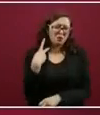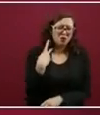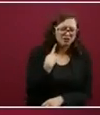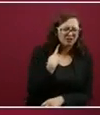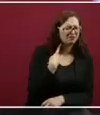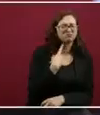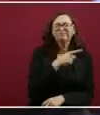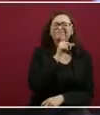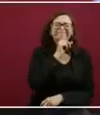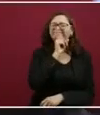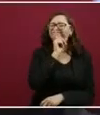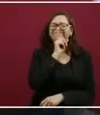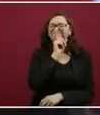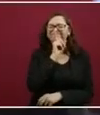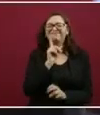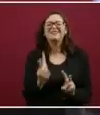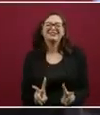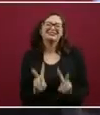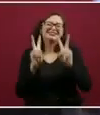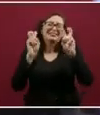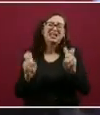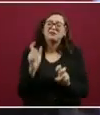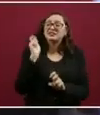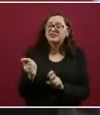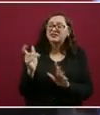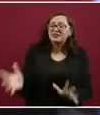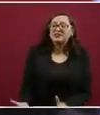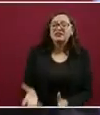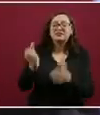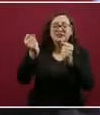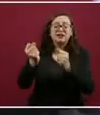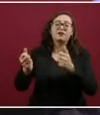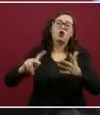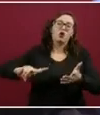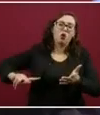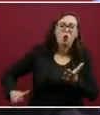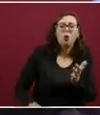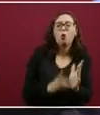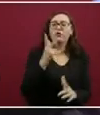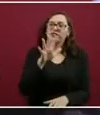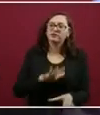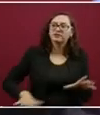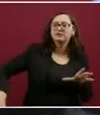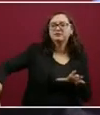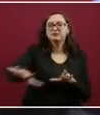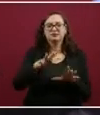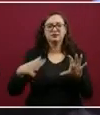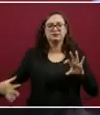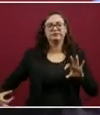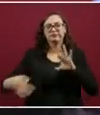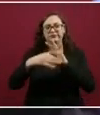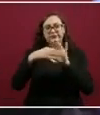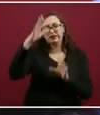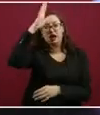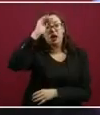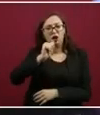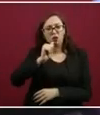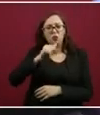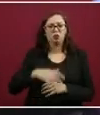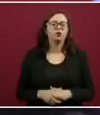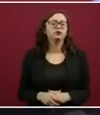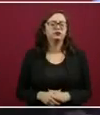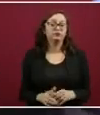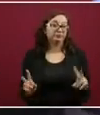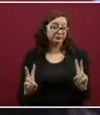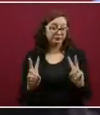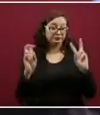asunto de reconstrucción justamente de ese pacto social. Y dice: la administración que